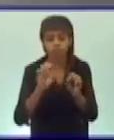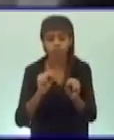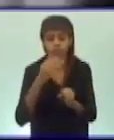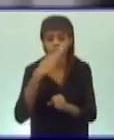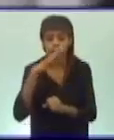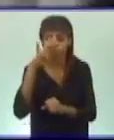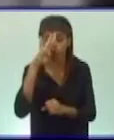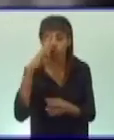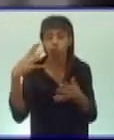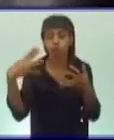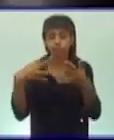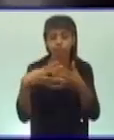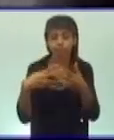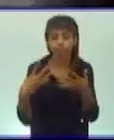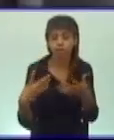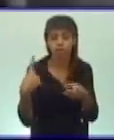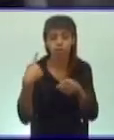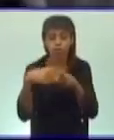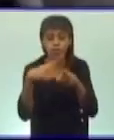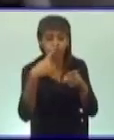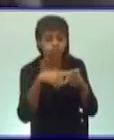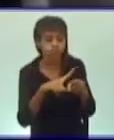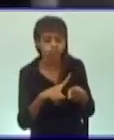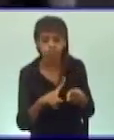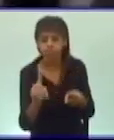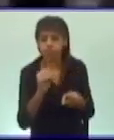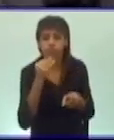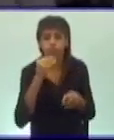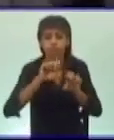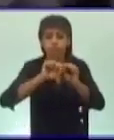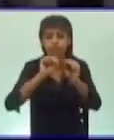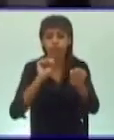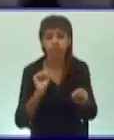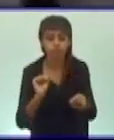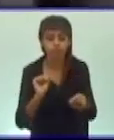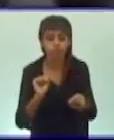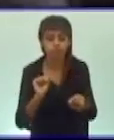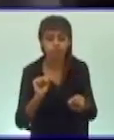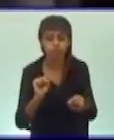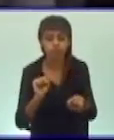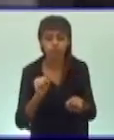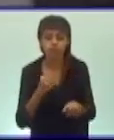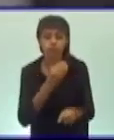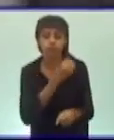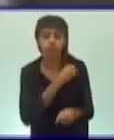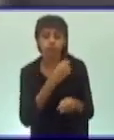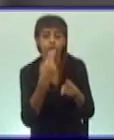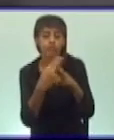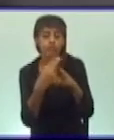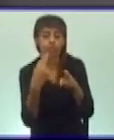solo lazos de otra clase que no se pueden romper como los nombramientos.